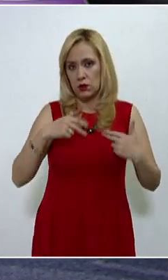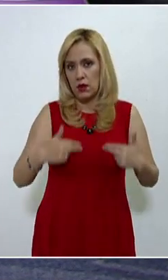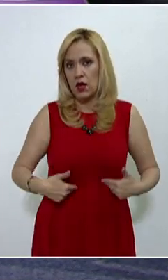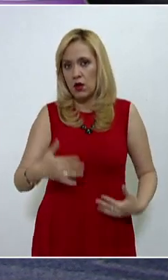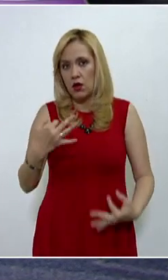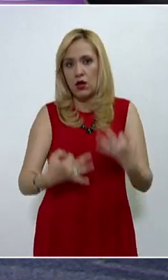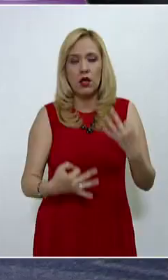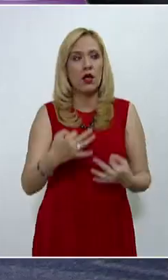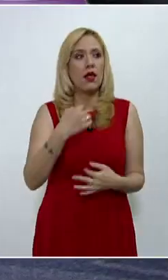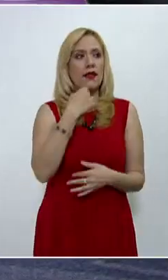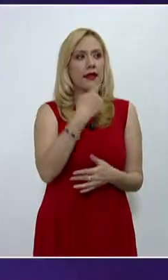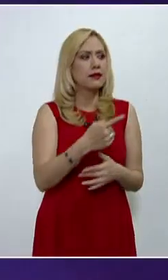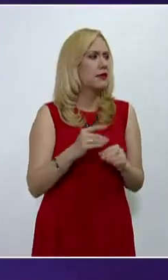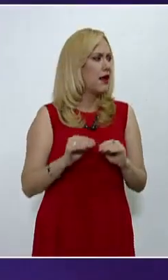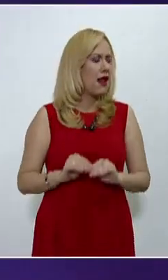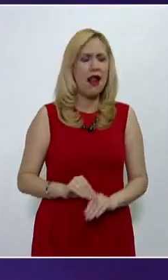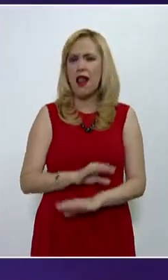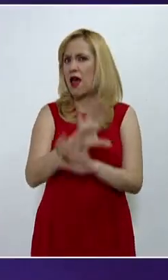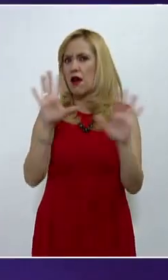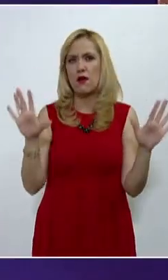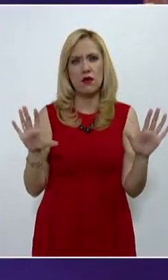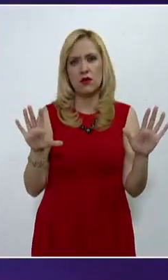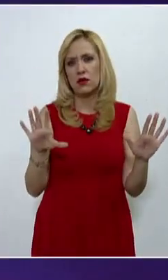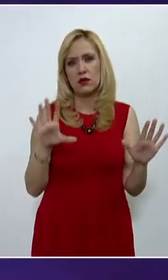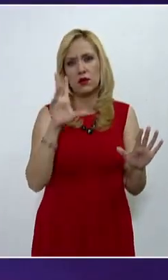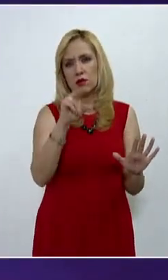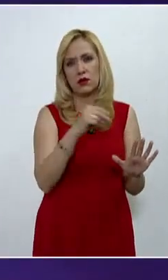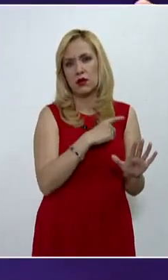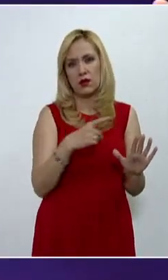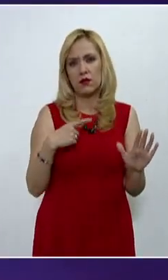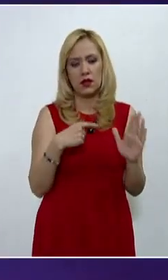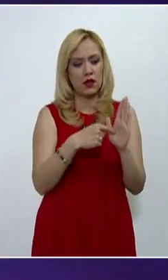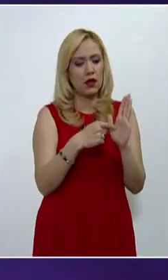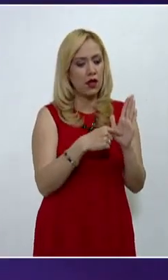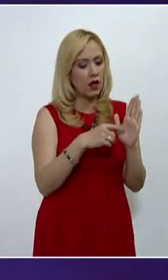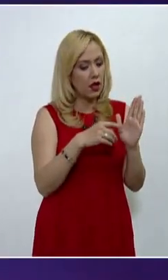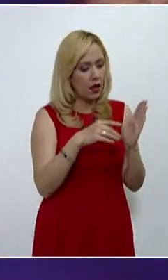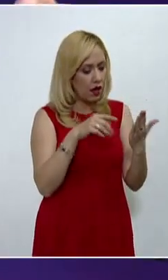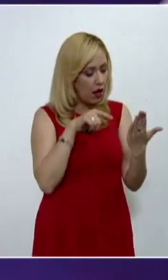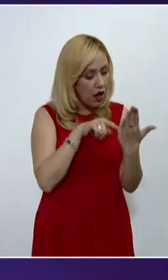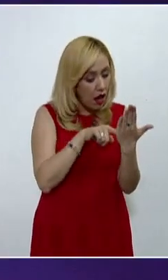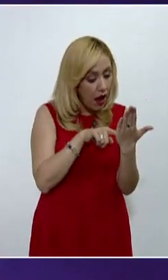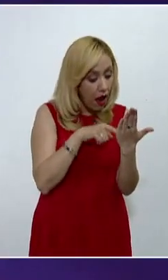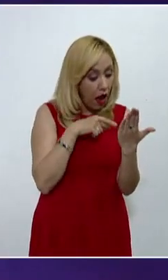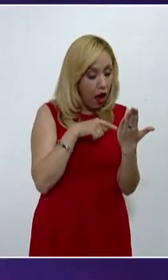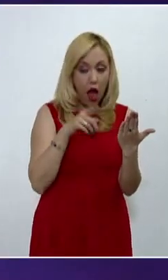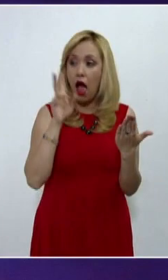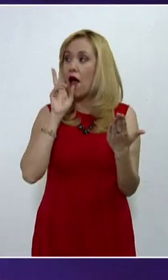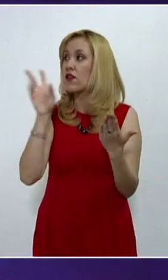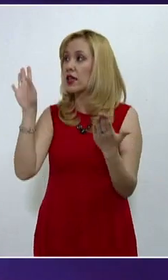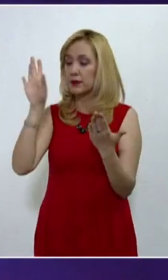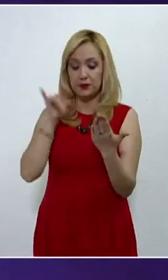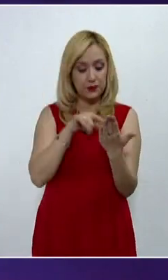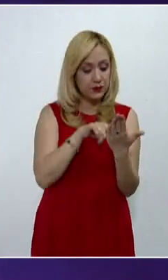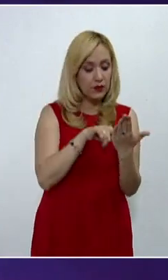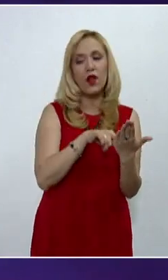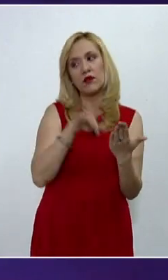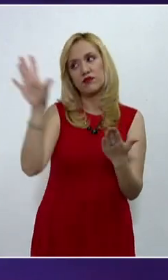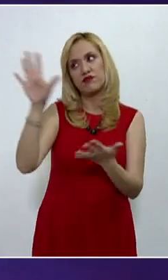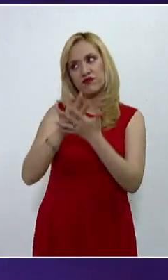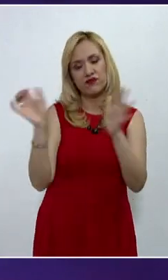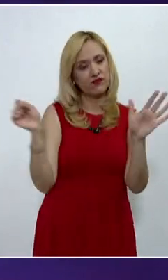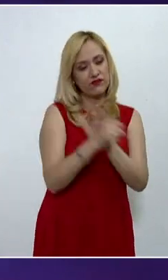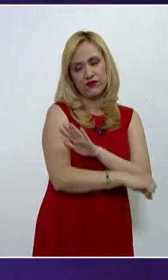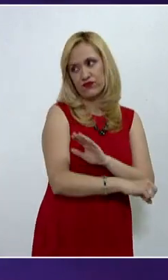muy claramente, que no se vale que haya un catálogo previo, de manera que el juez diga, si está aquí, te toca prisión preventiva, sino